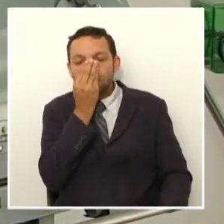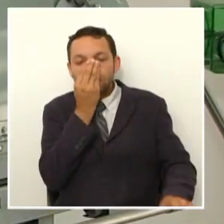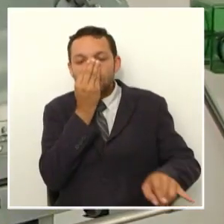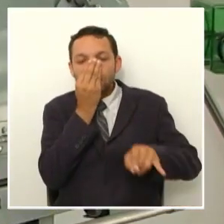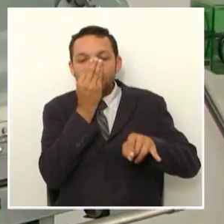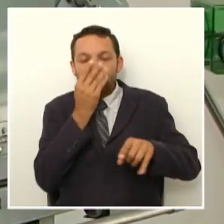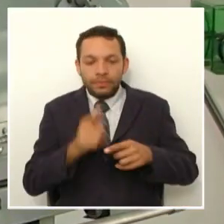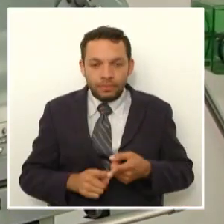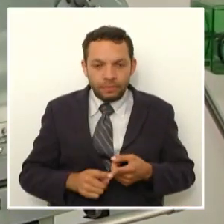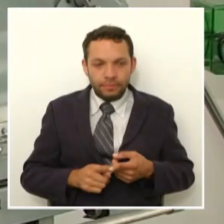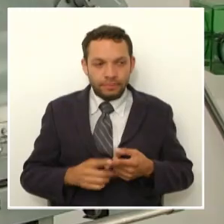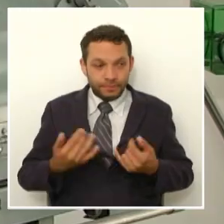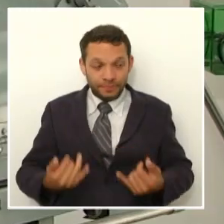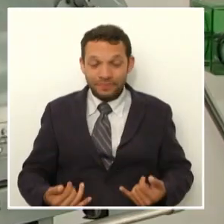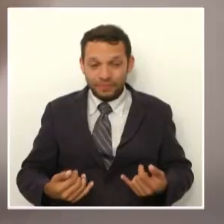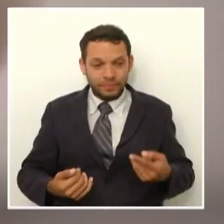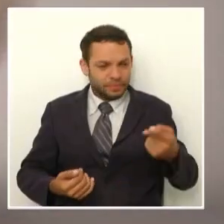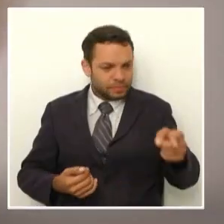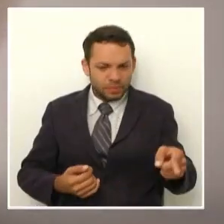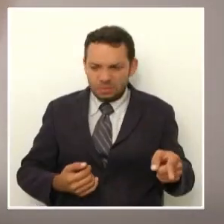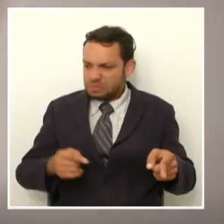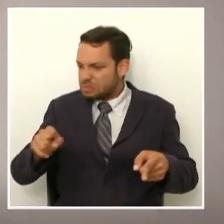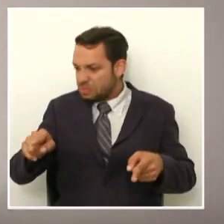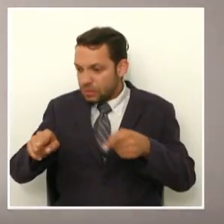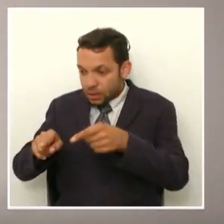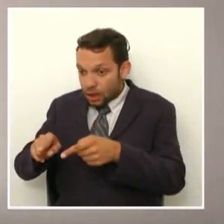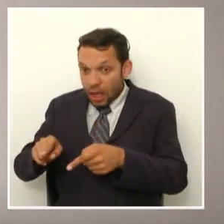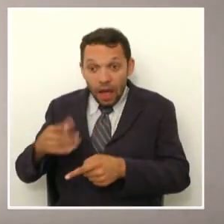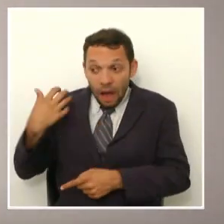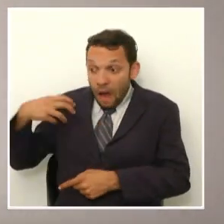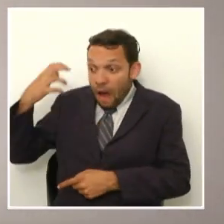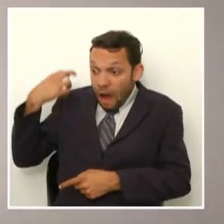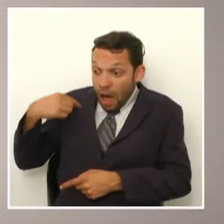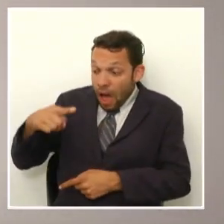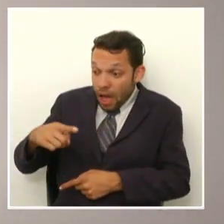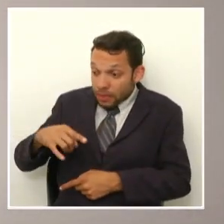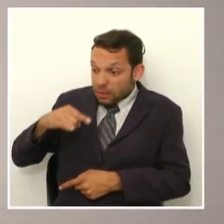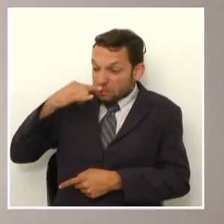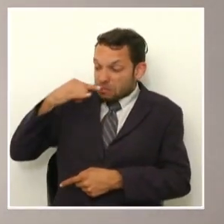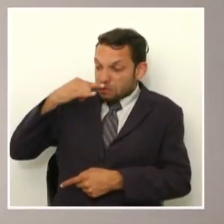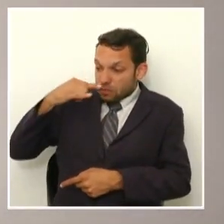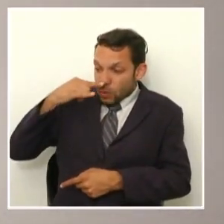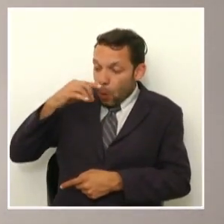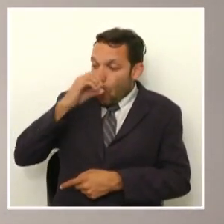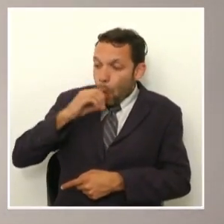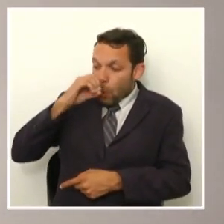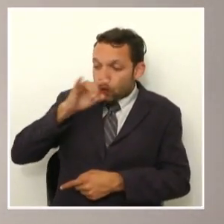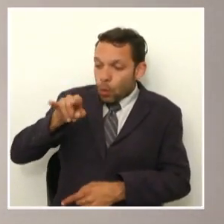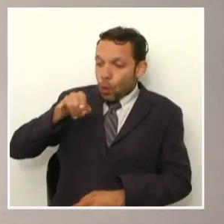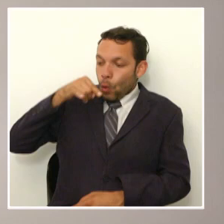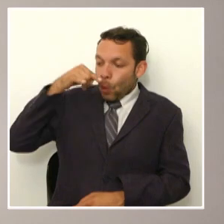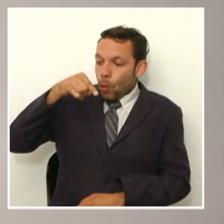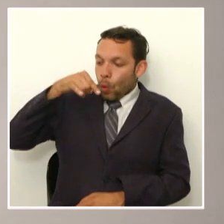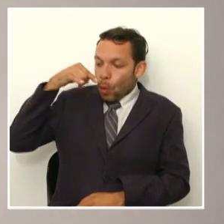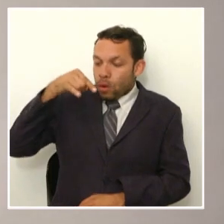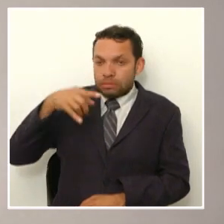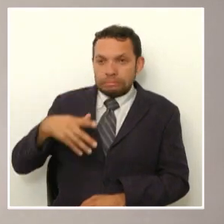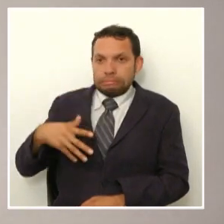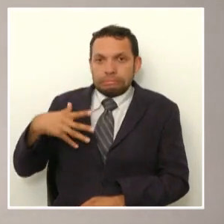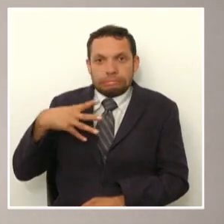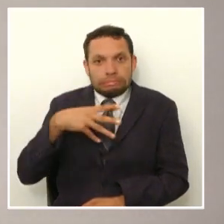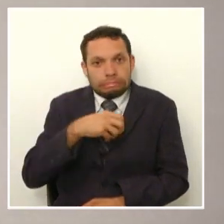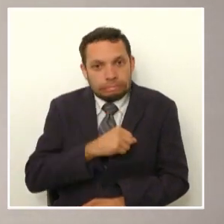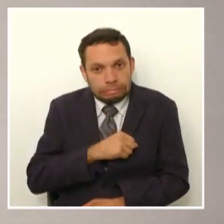Ustedes veían unos equipos ahora, ustedes decían, ¿y con esos equipos nos daban anestesia? Y sacaban adelante